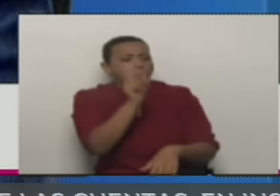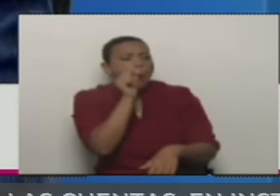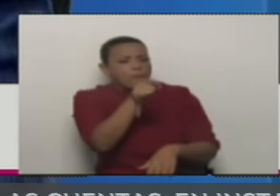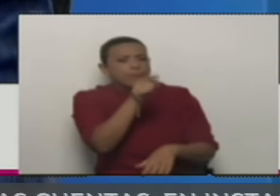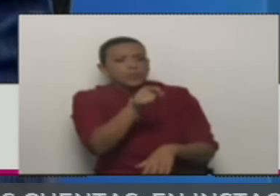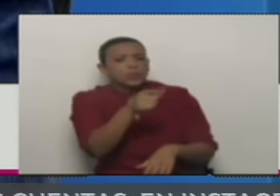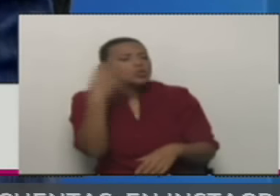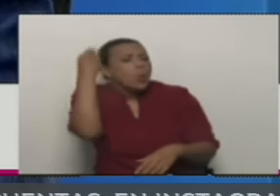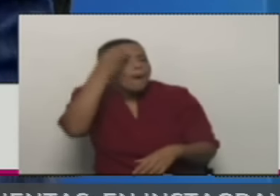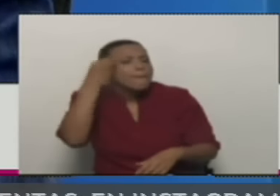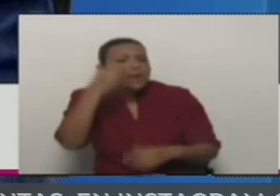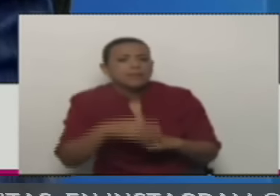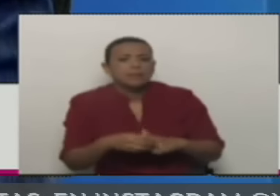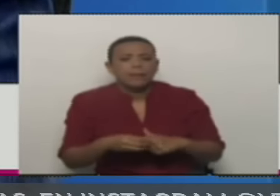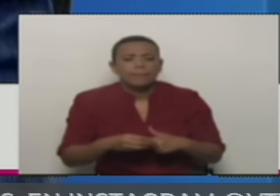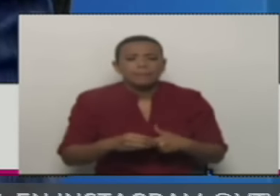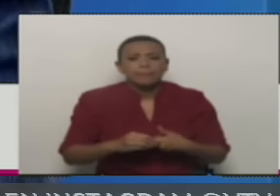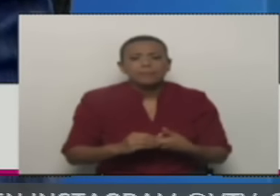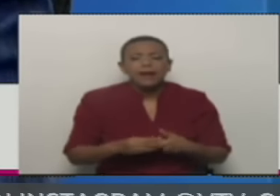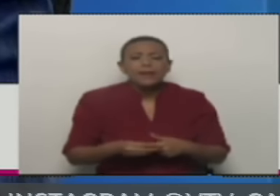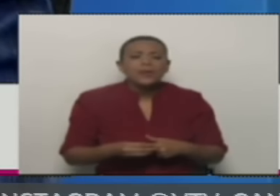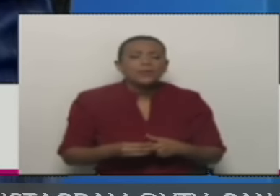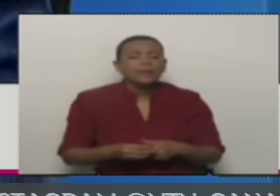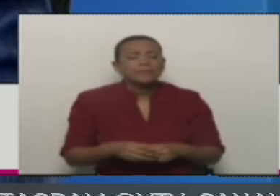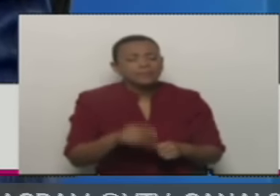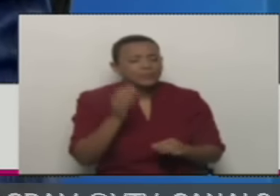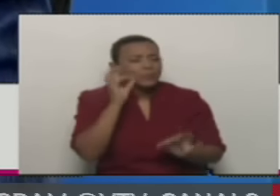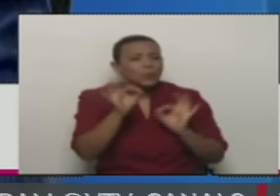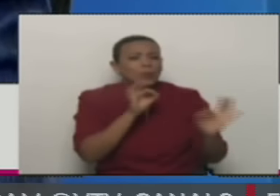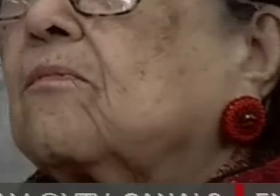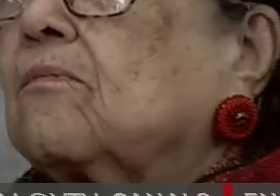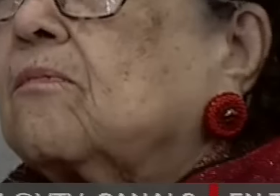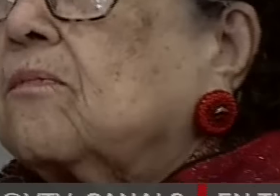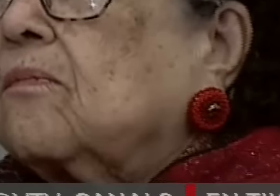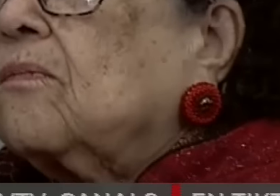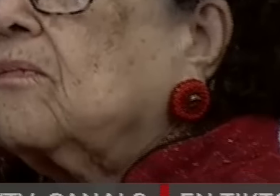yo creo que de verdad el camino, como lo hemos hablado bastante,